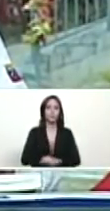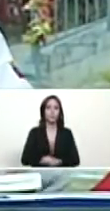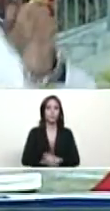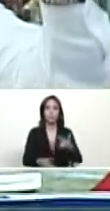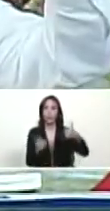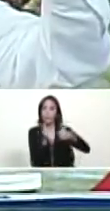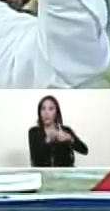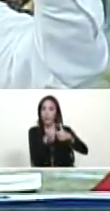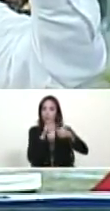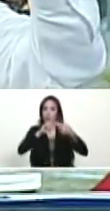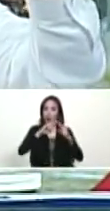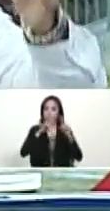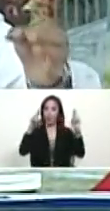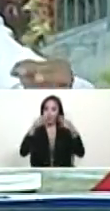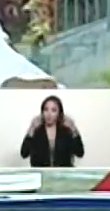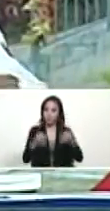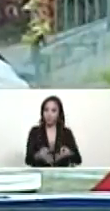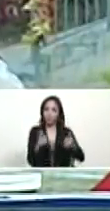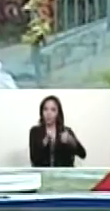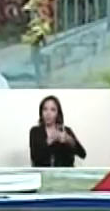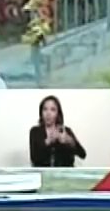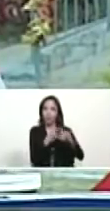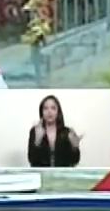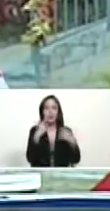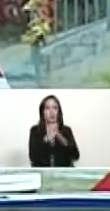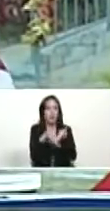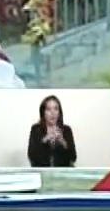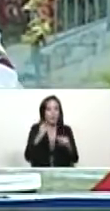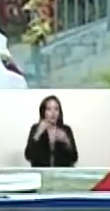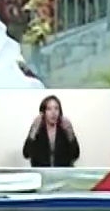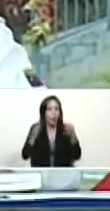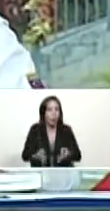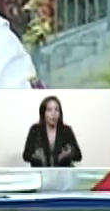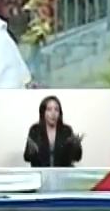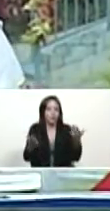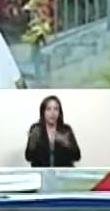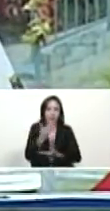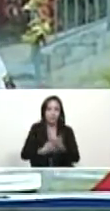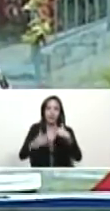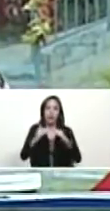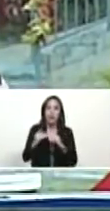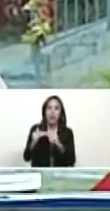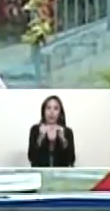Primera línea, paz con independencia, paz con justicia, paz con igualdad.